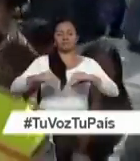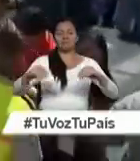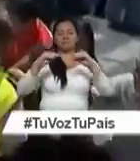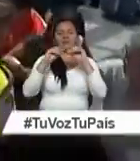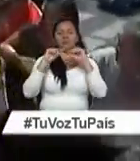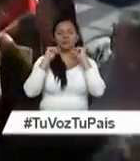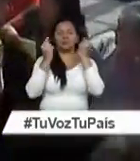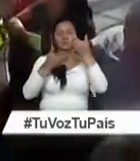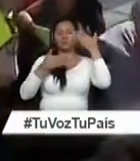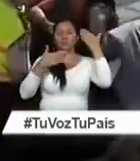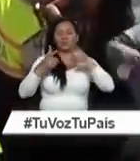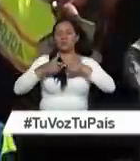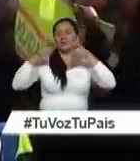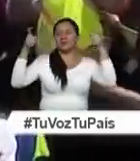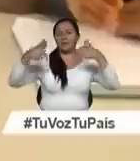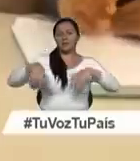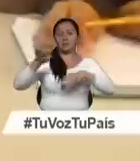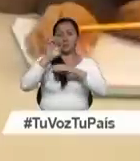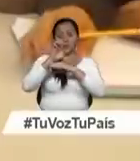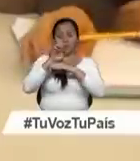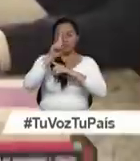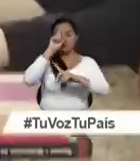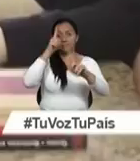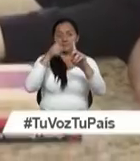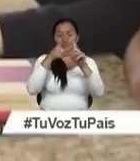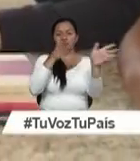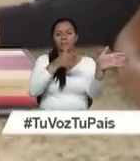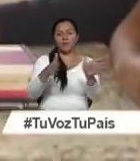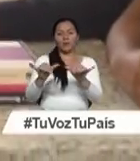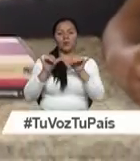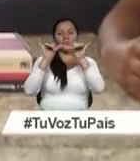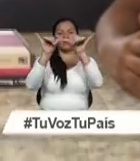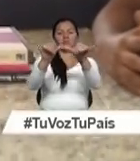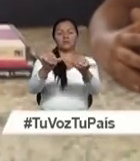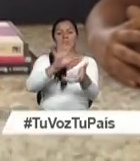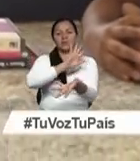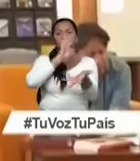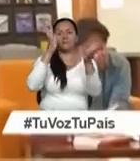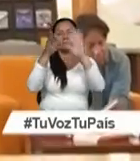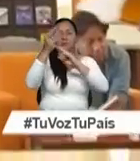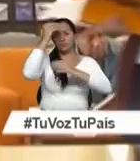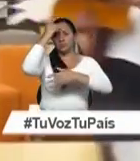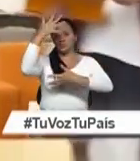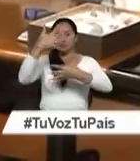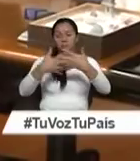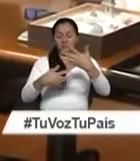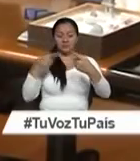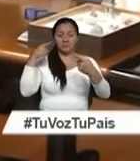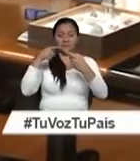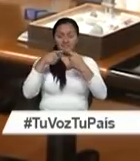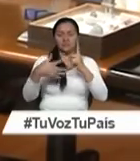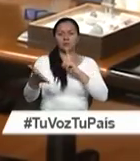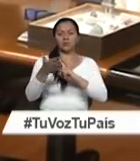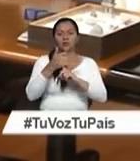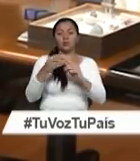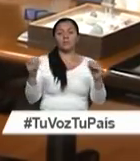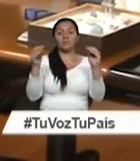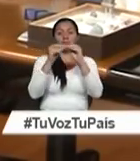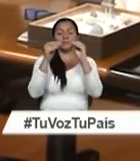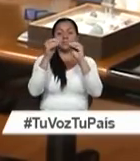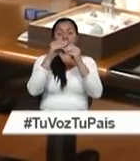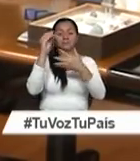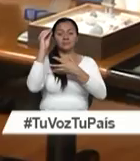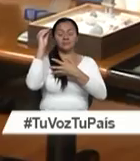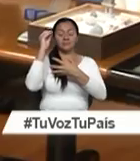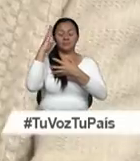del Ecuador. Uno de los ejes de este plan es la continuidad de la revolución del conocimiento, logro que, de acuerdo a René